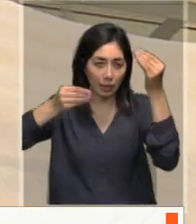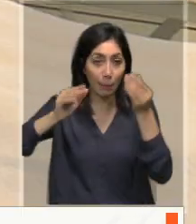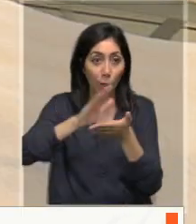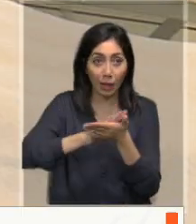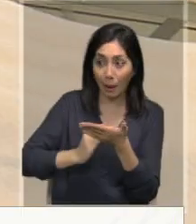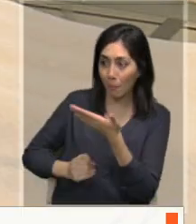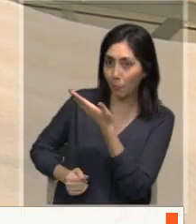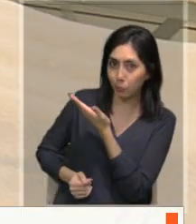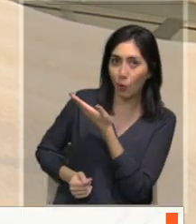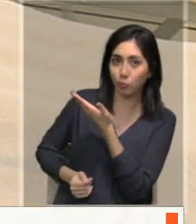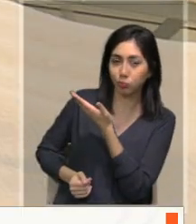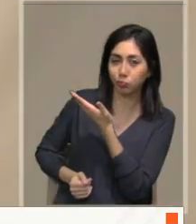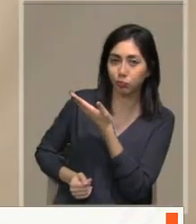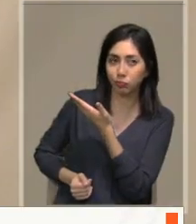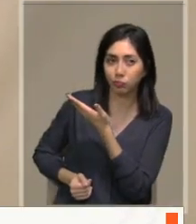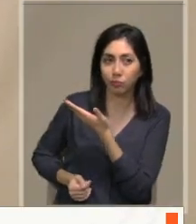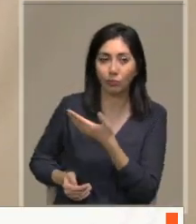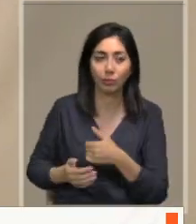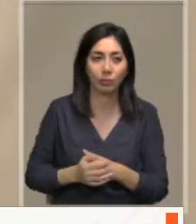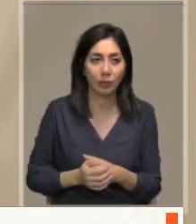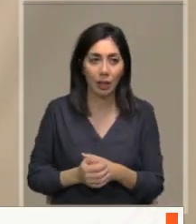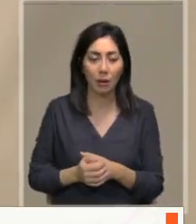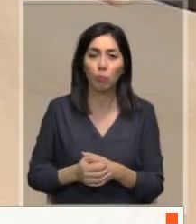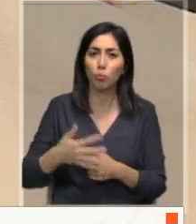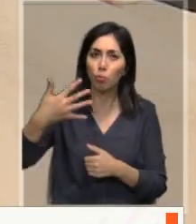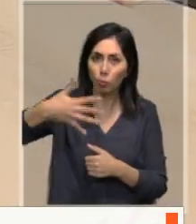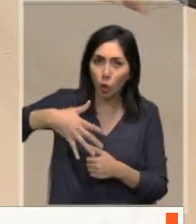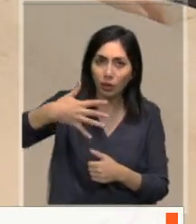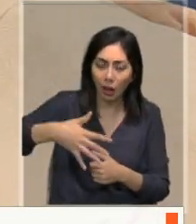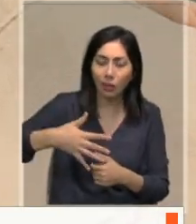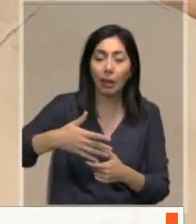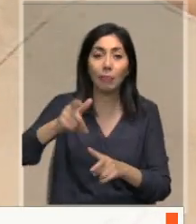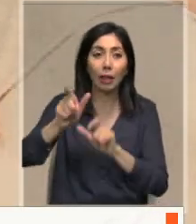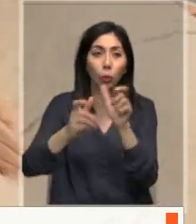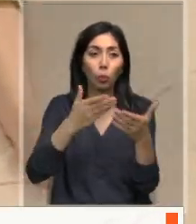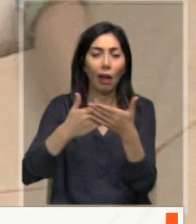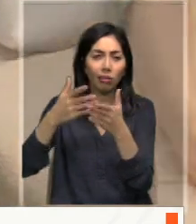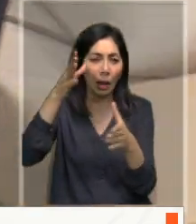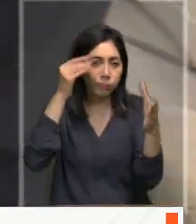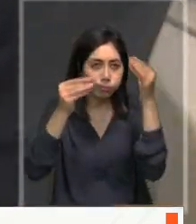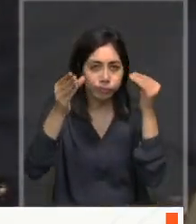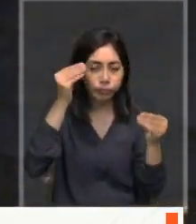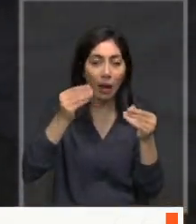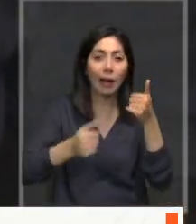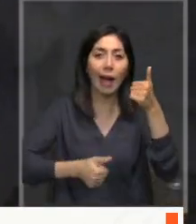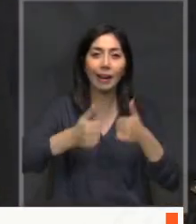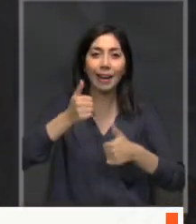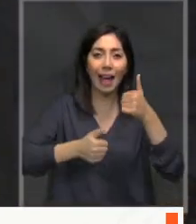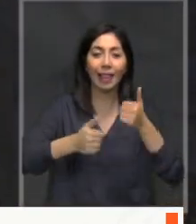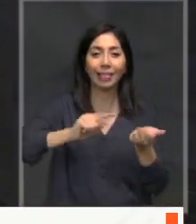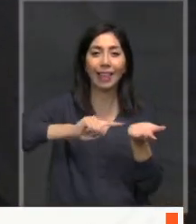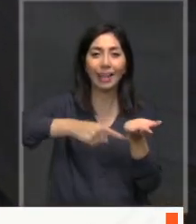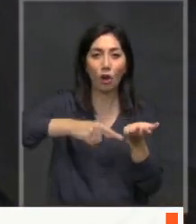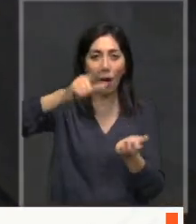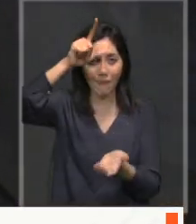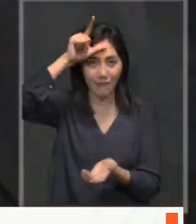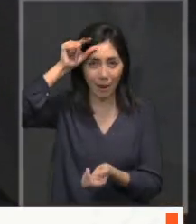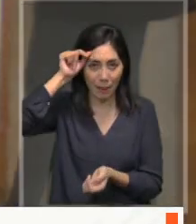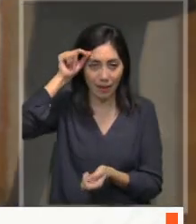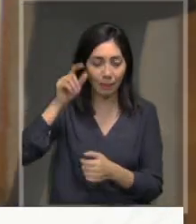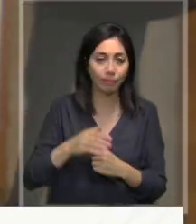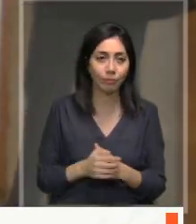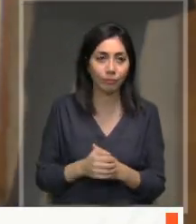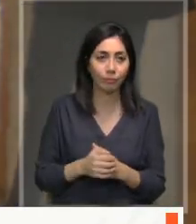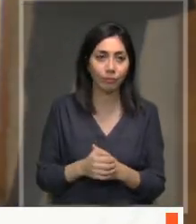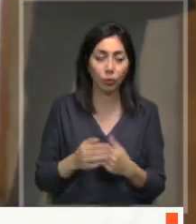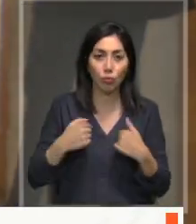de simulación clínica, fundamentales en la formación de los estudiantes de la carrera de técnico en enfermería. El viajar